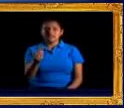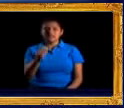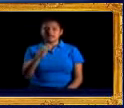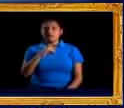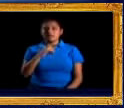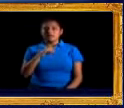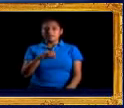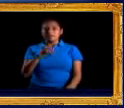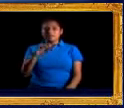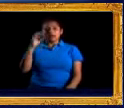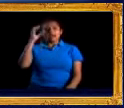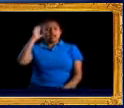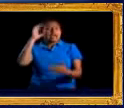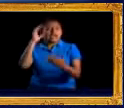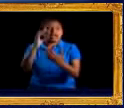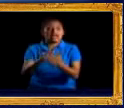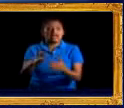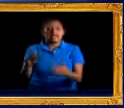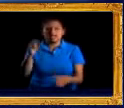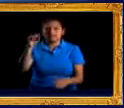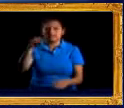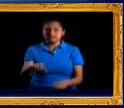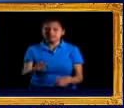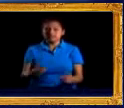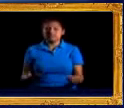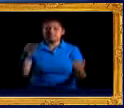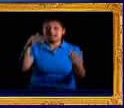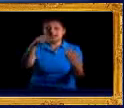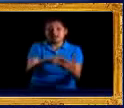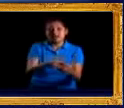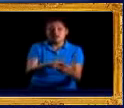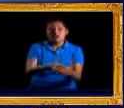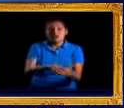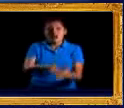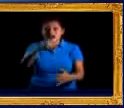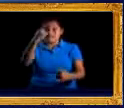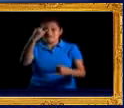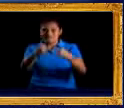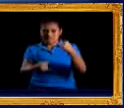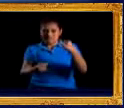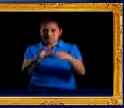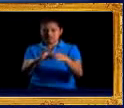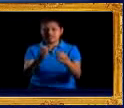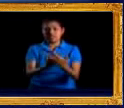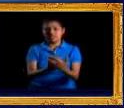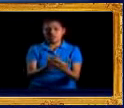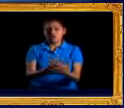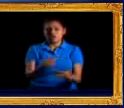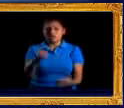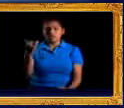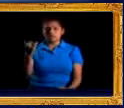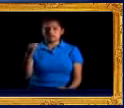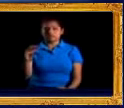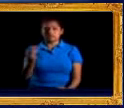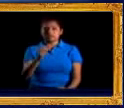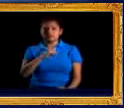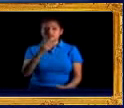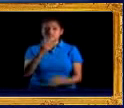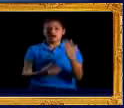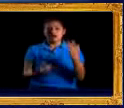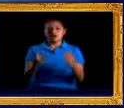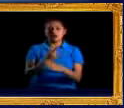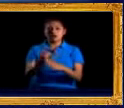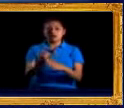fin del movimiento del papel, que no tiene ningún valor comercial y que se va a utilizar, como usted ya sabe,